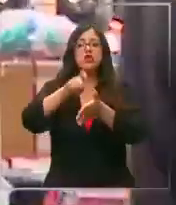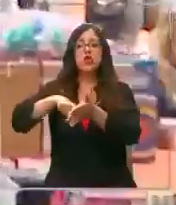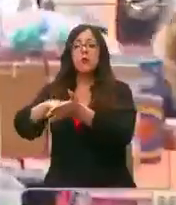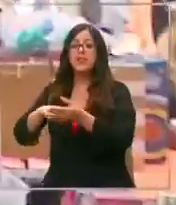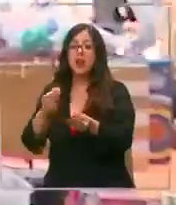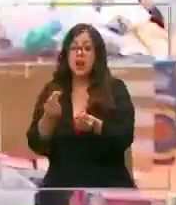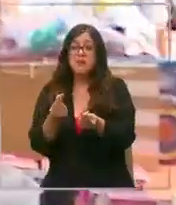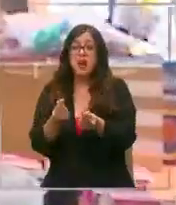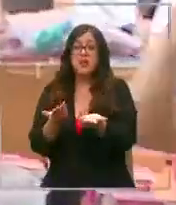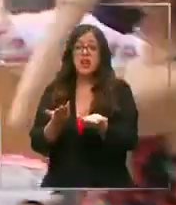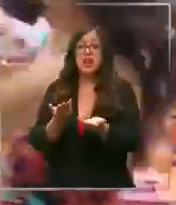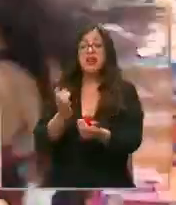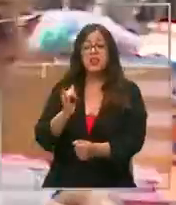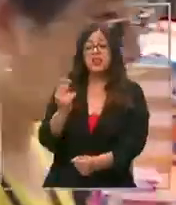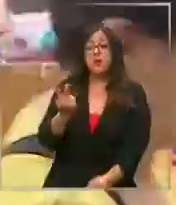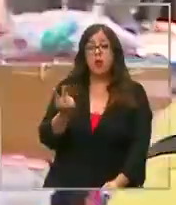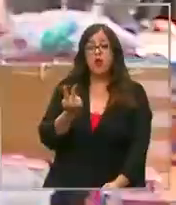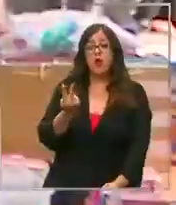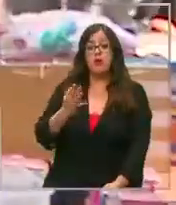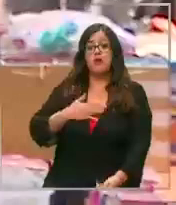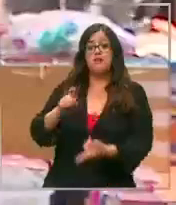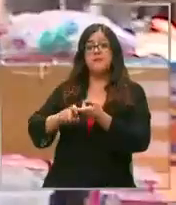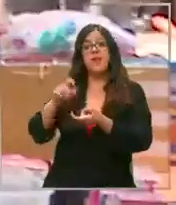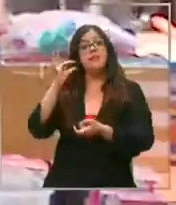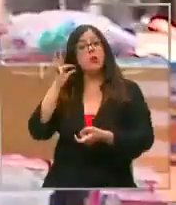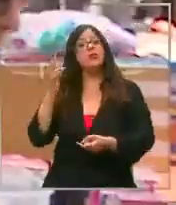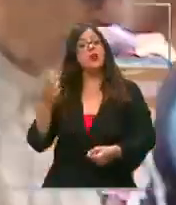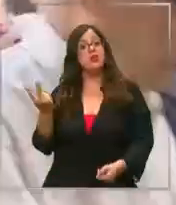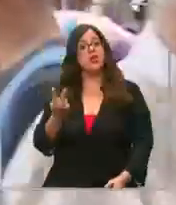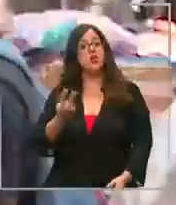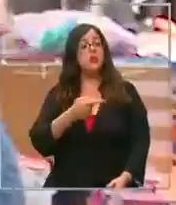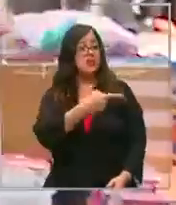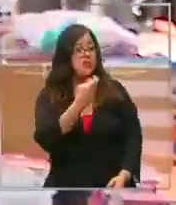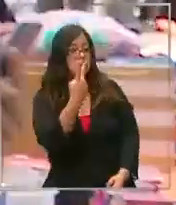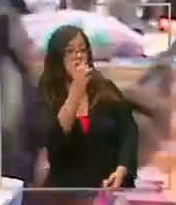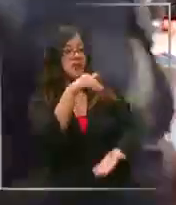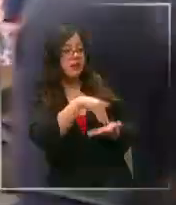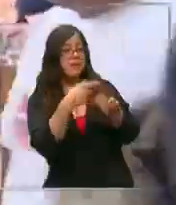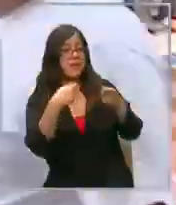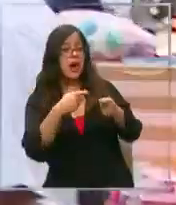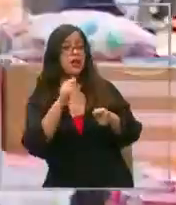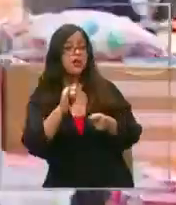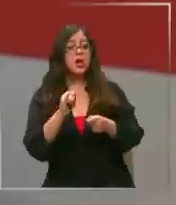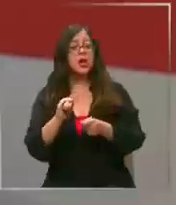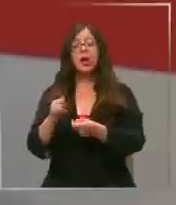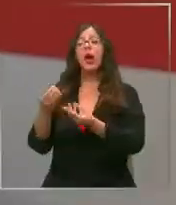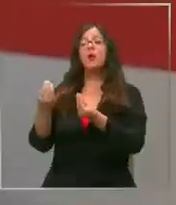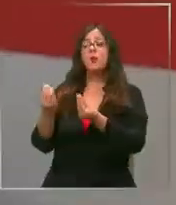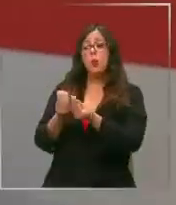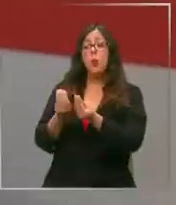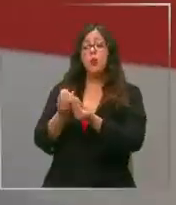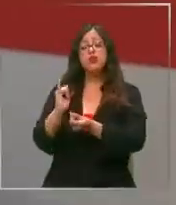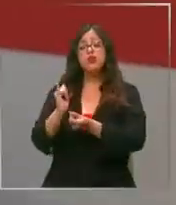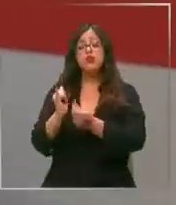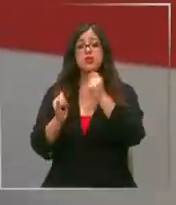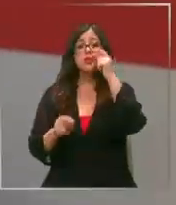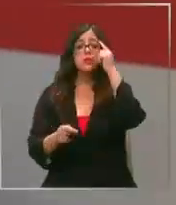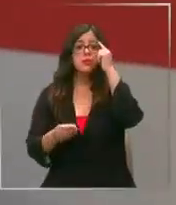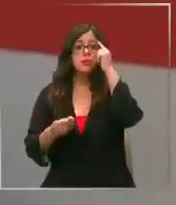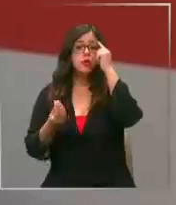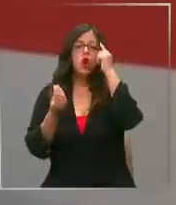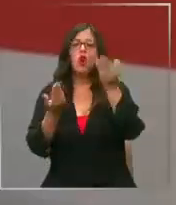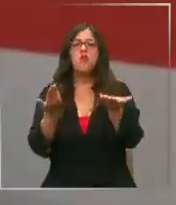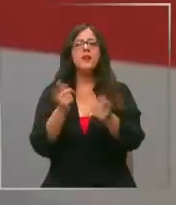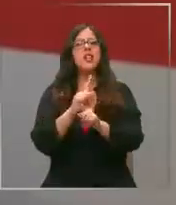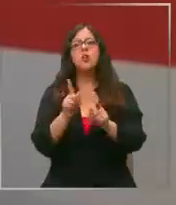harto dinero. Y somos dos, pues mi señora y yo. Está 120 mil. Claro. Es harto dinero. Es harto, bueno. Obviamente que no bien para